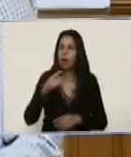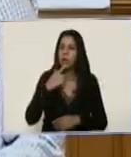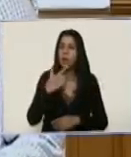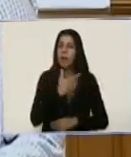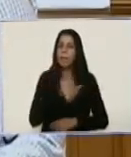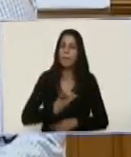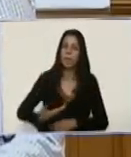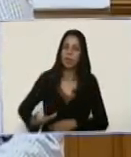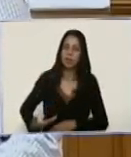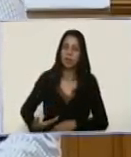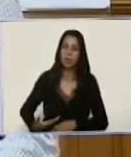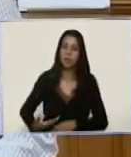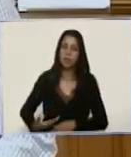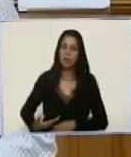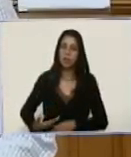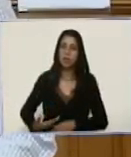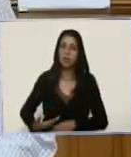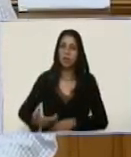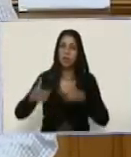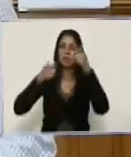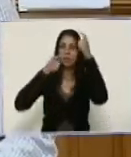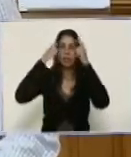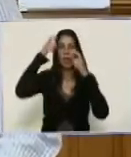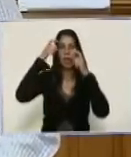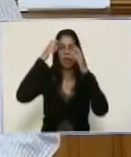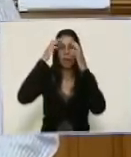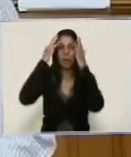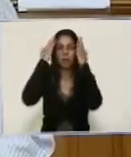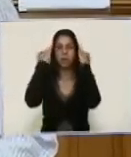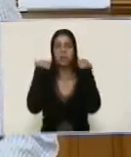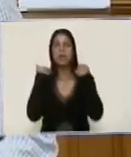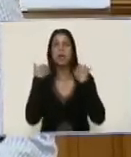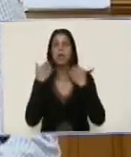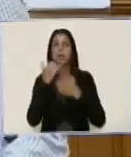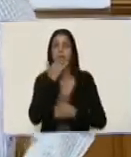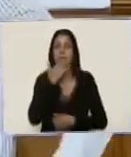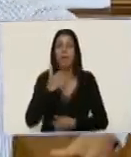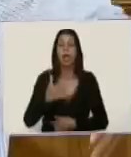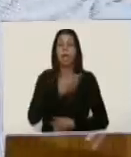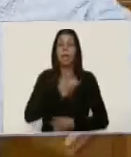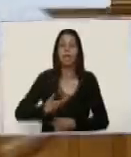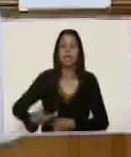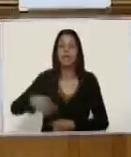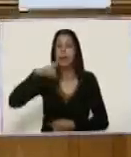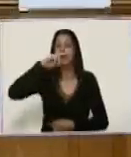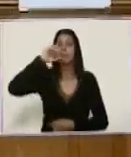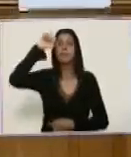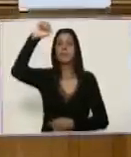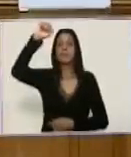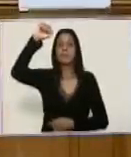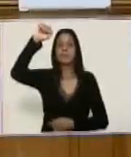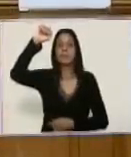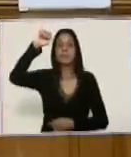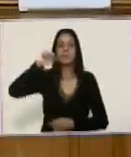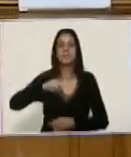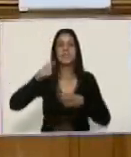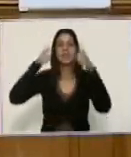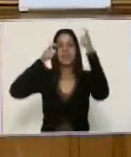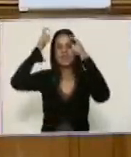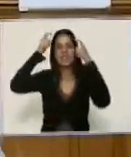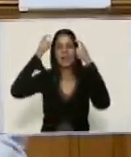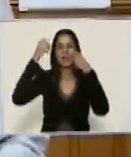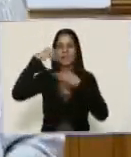presidente Chávez, con el presidente Maduro. Oye, es que ese Chávez se nos sale por